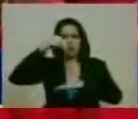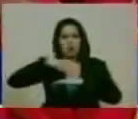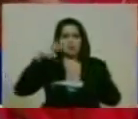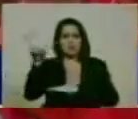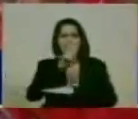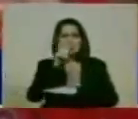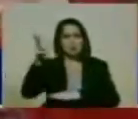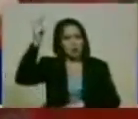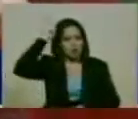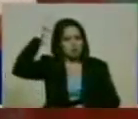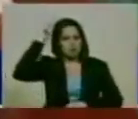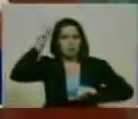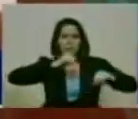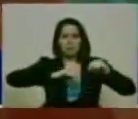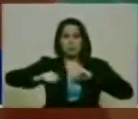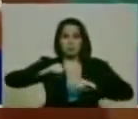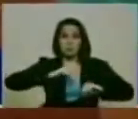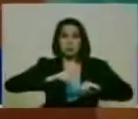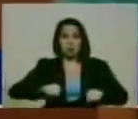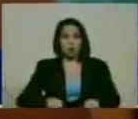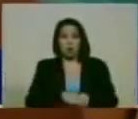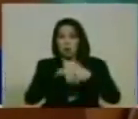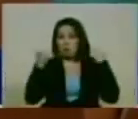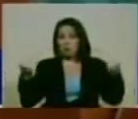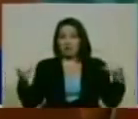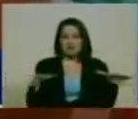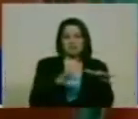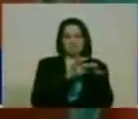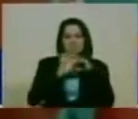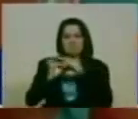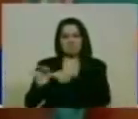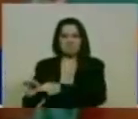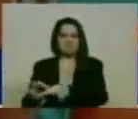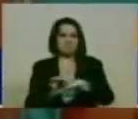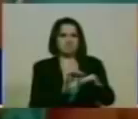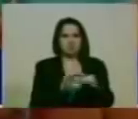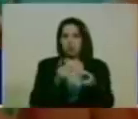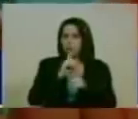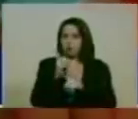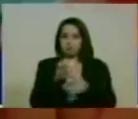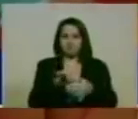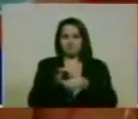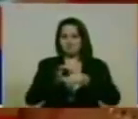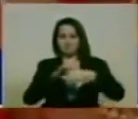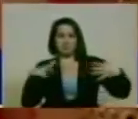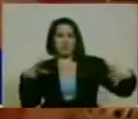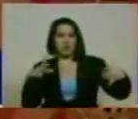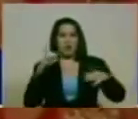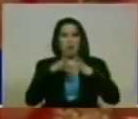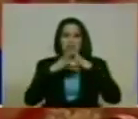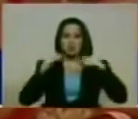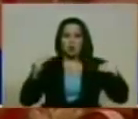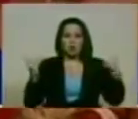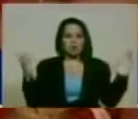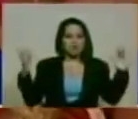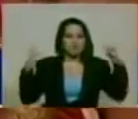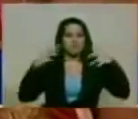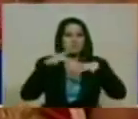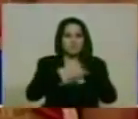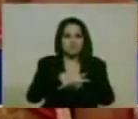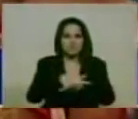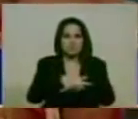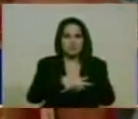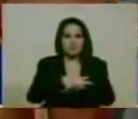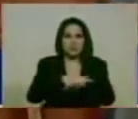Venezuela. Romper el sectarismo, romper el fraccionalismo y venir a